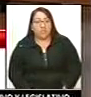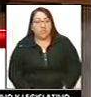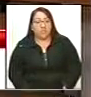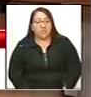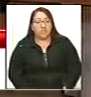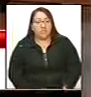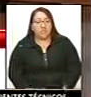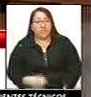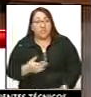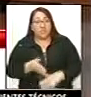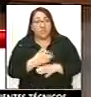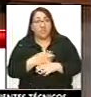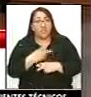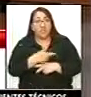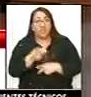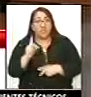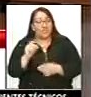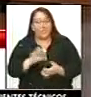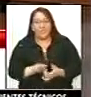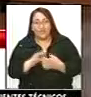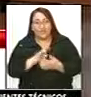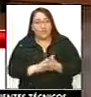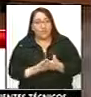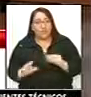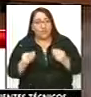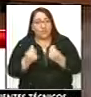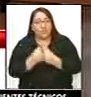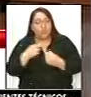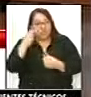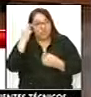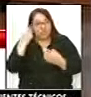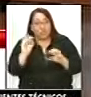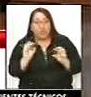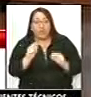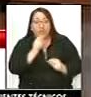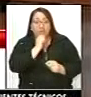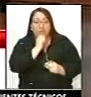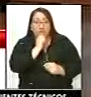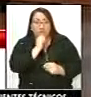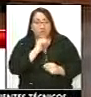Siendo la violencia que no es exclusiva de sectores públicos o privados o de sectores económicos, ¿no?